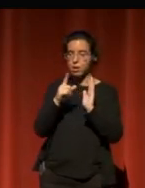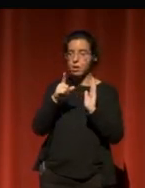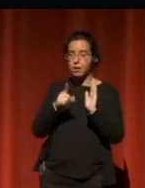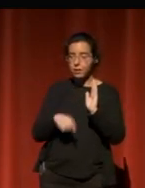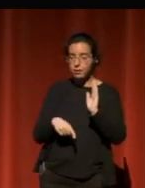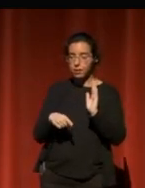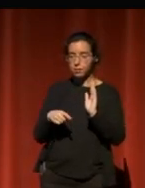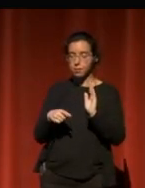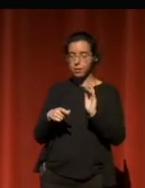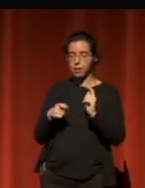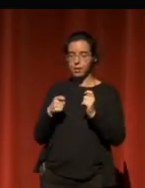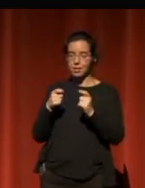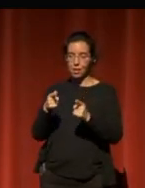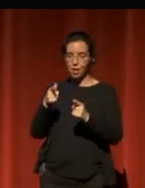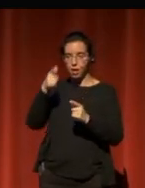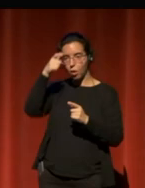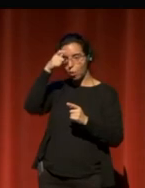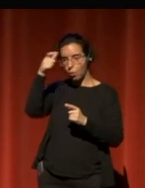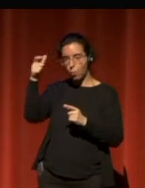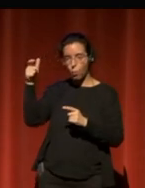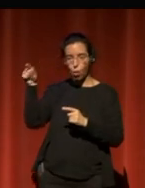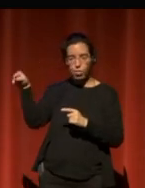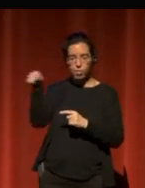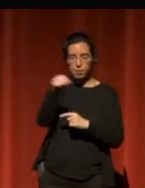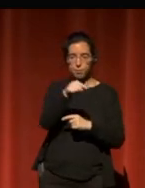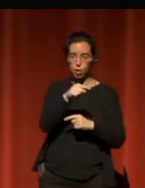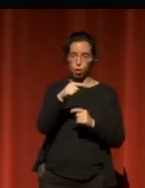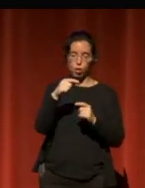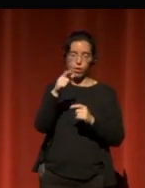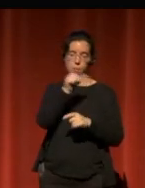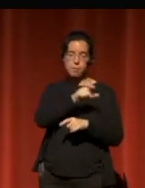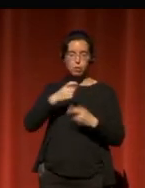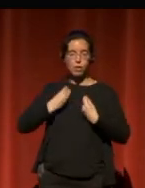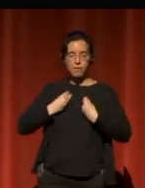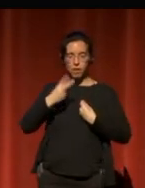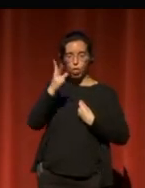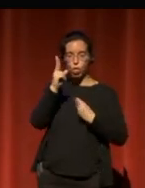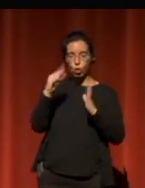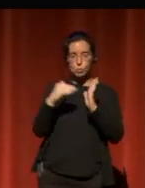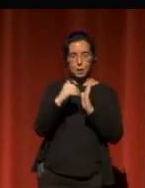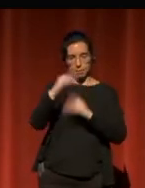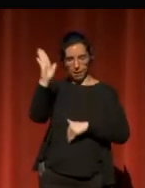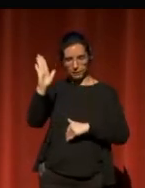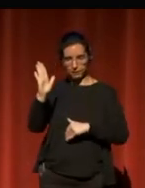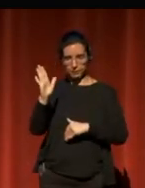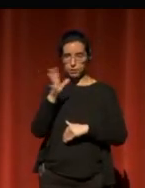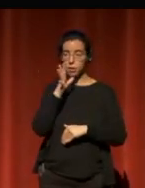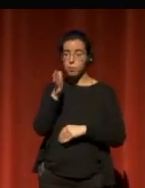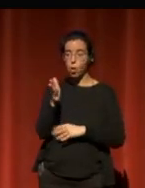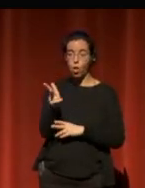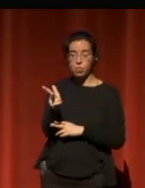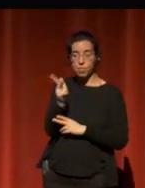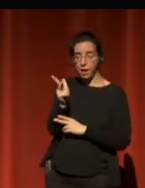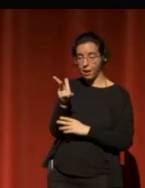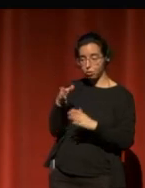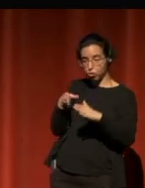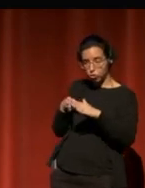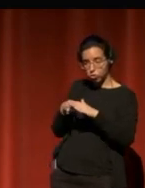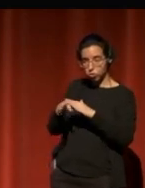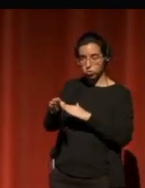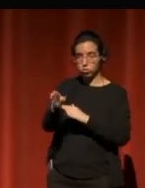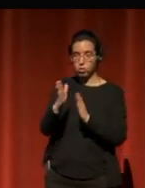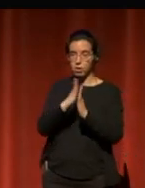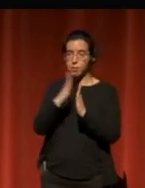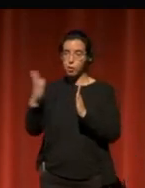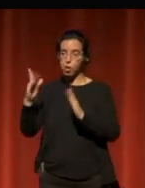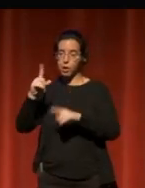para todos los municipios de más de 2.000 habitantes. Porque no puede ser que el derecho a la biblioteca dependa de